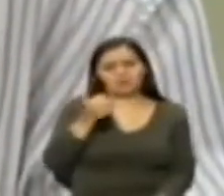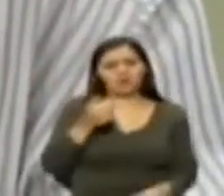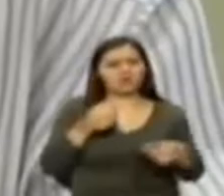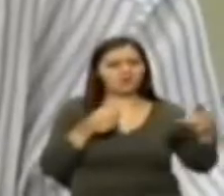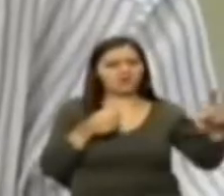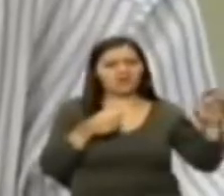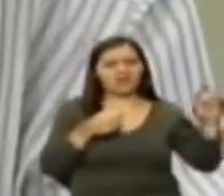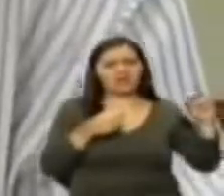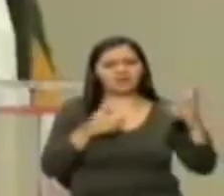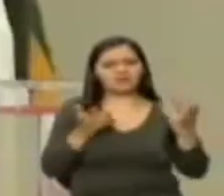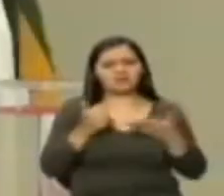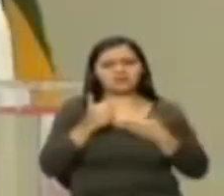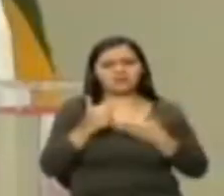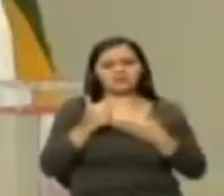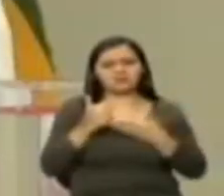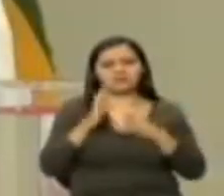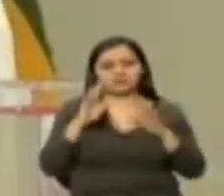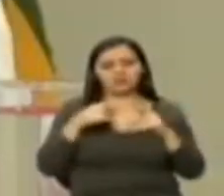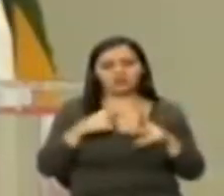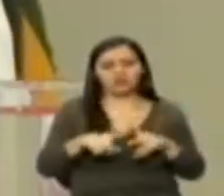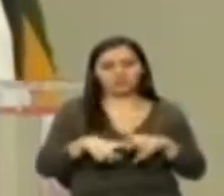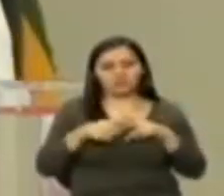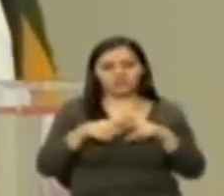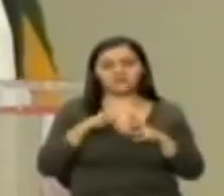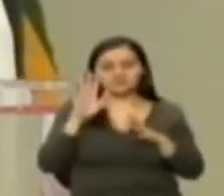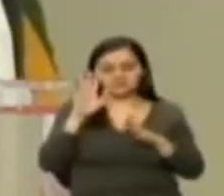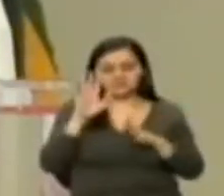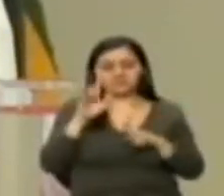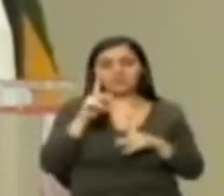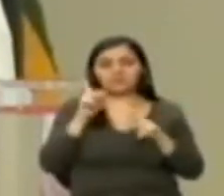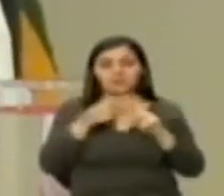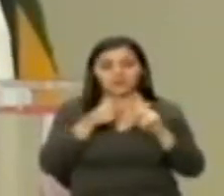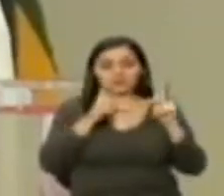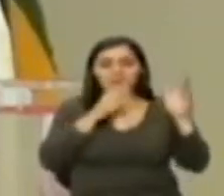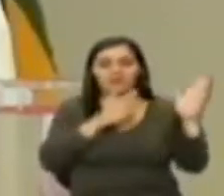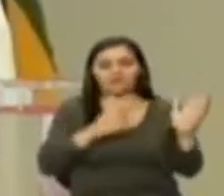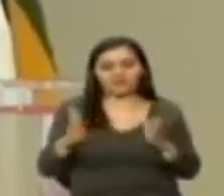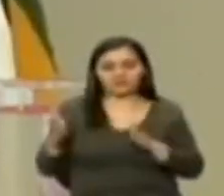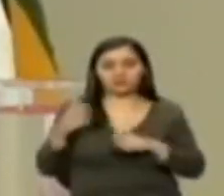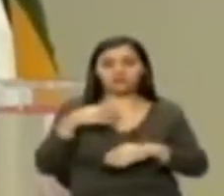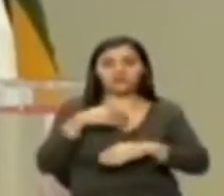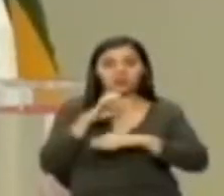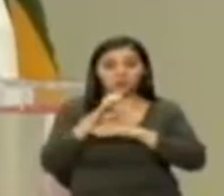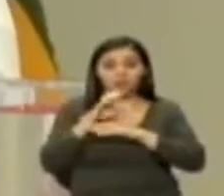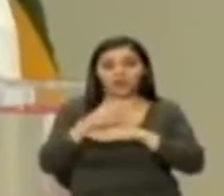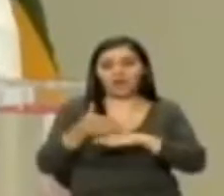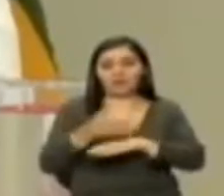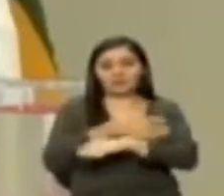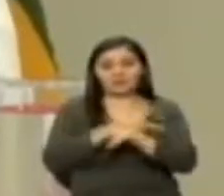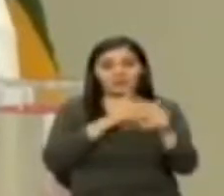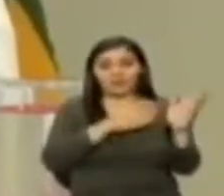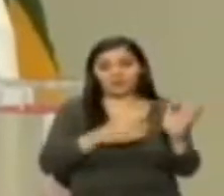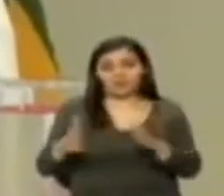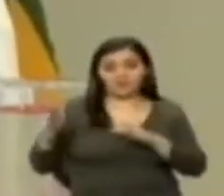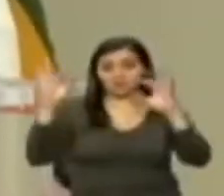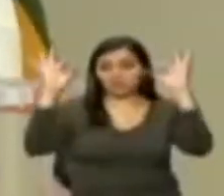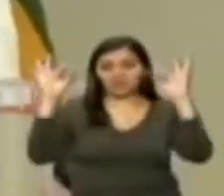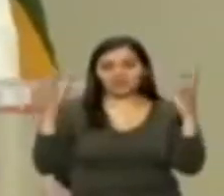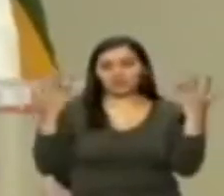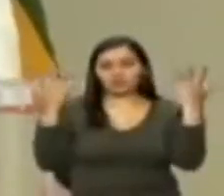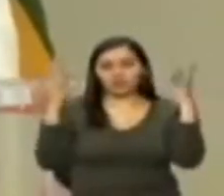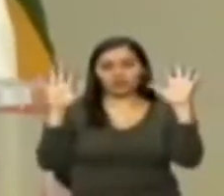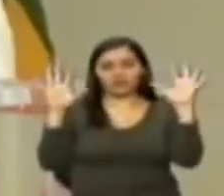para el pueblo ecuatoriano? Empecemos por el final. Todo eso está planificado. Por fin Ecuador tiene planificación eléctrica. Entonces, si yo empiezo a